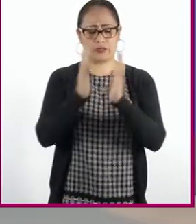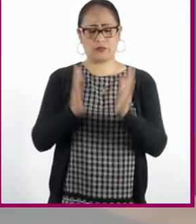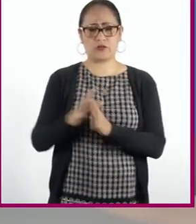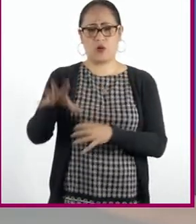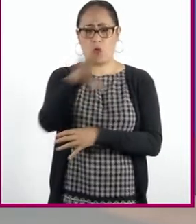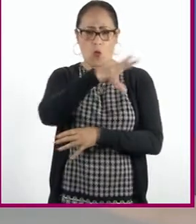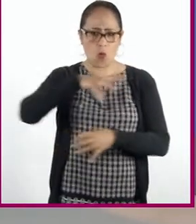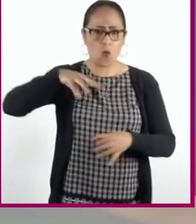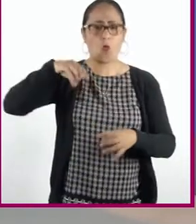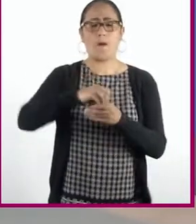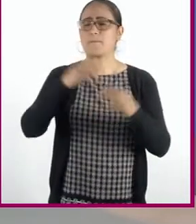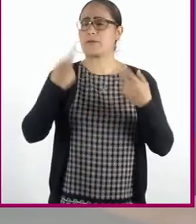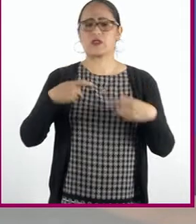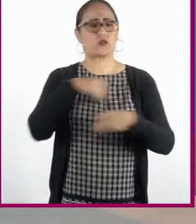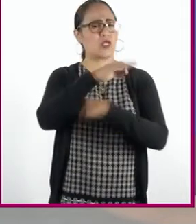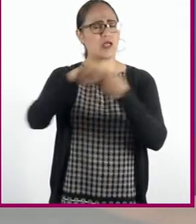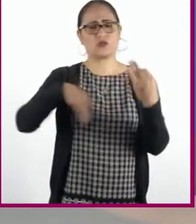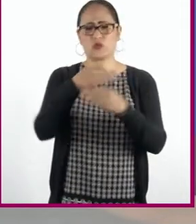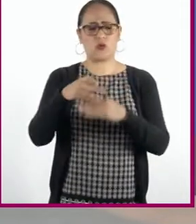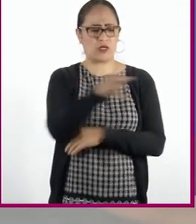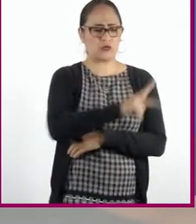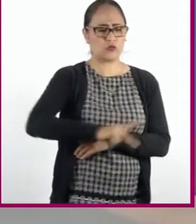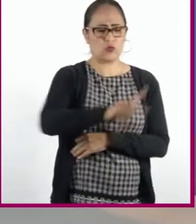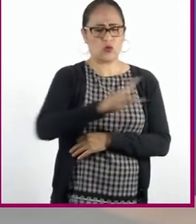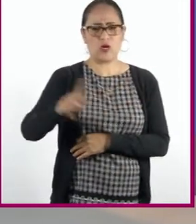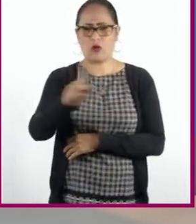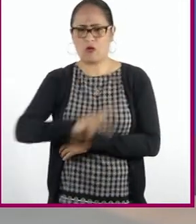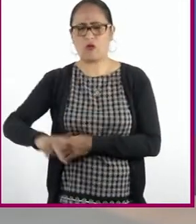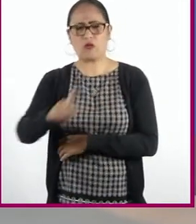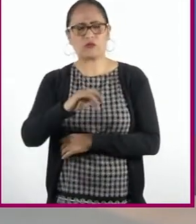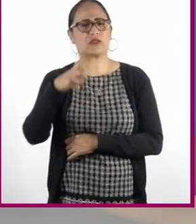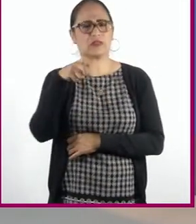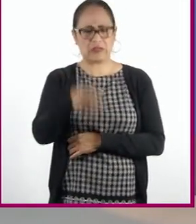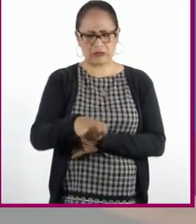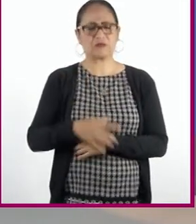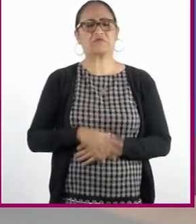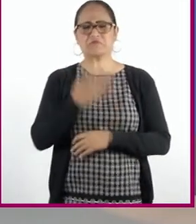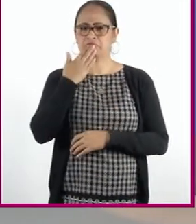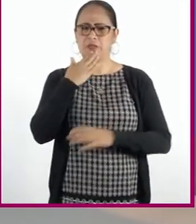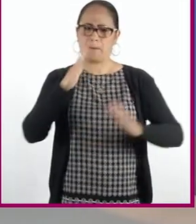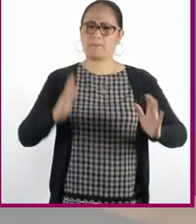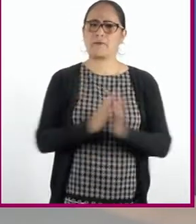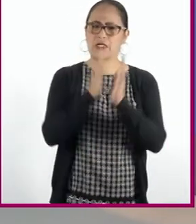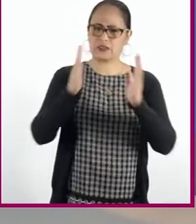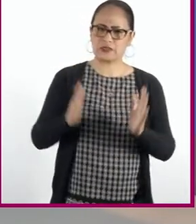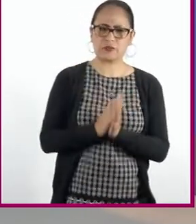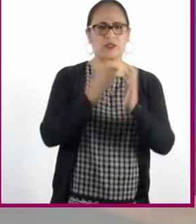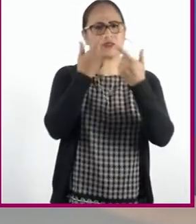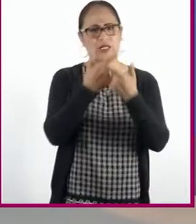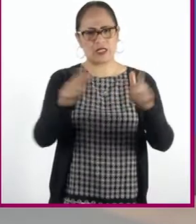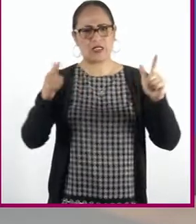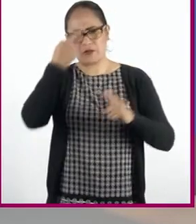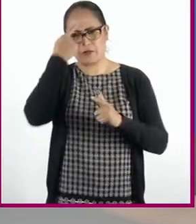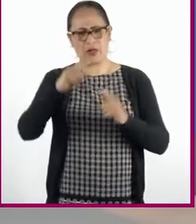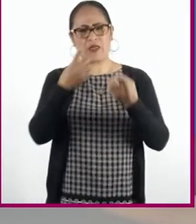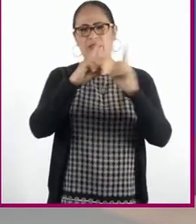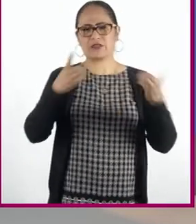y todos los pueblos tienen derecho a contribuir, disfrutar y participar activa y libremente en el desarrollo